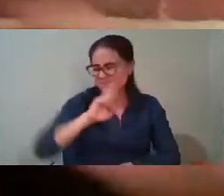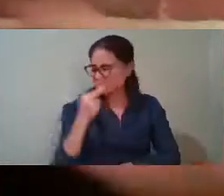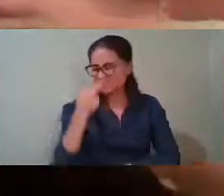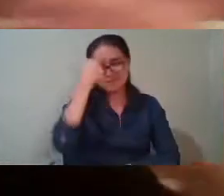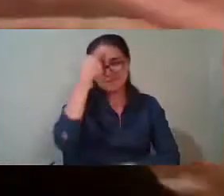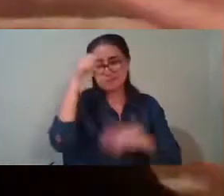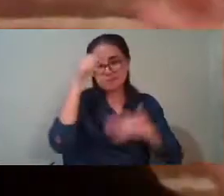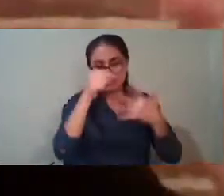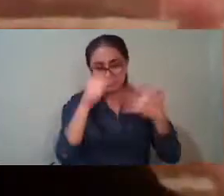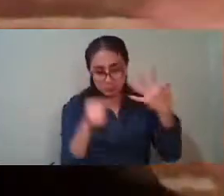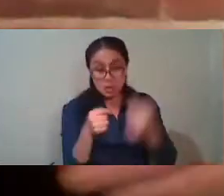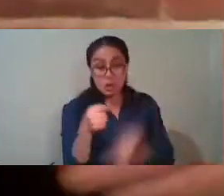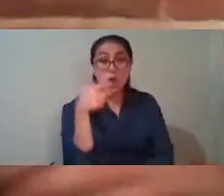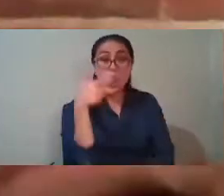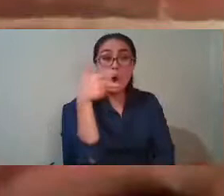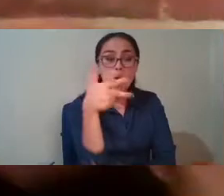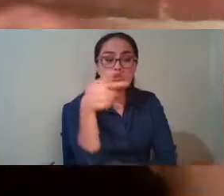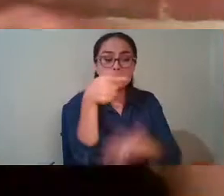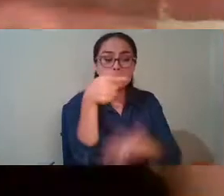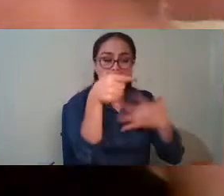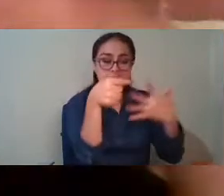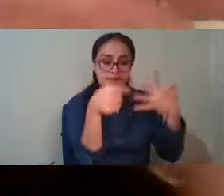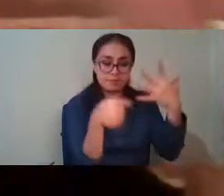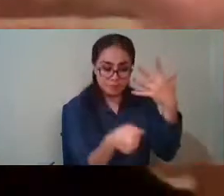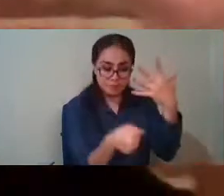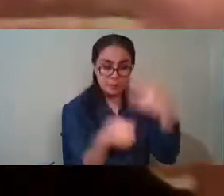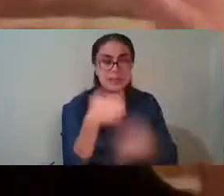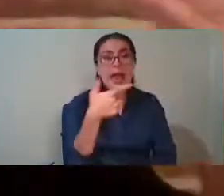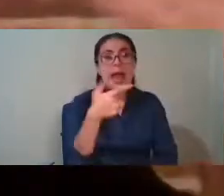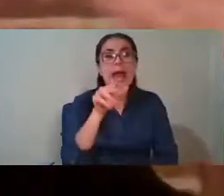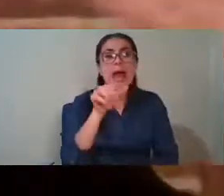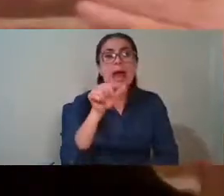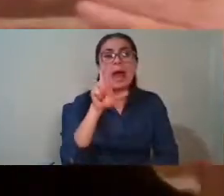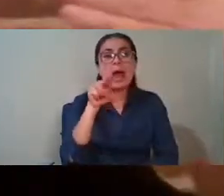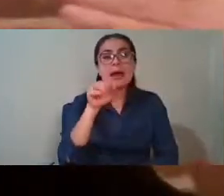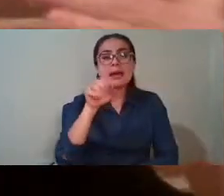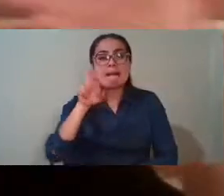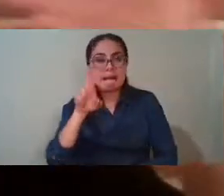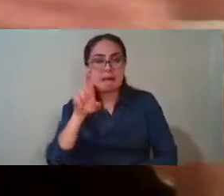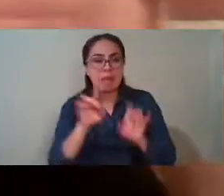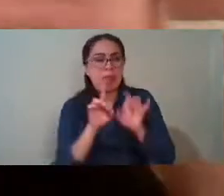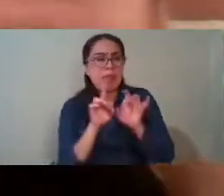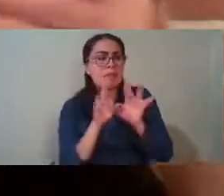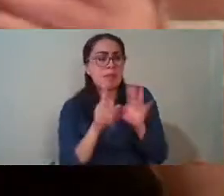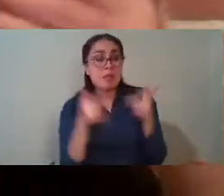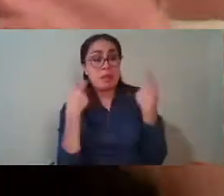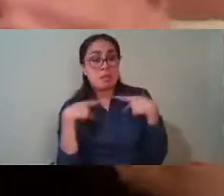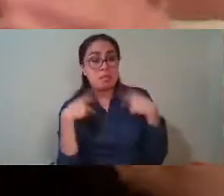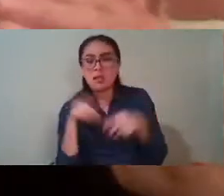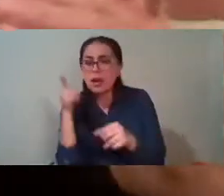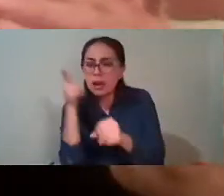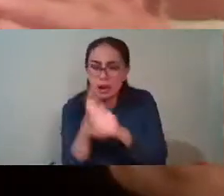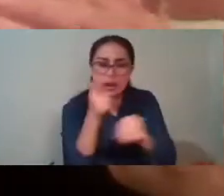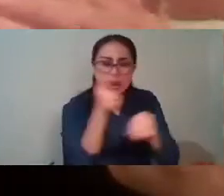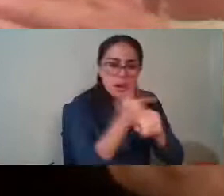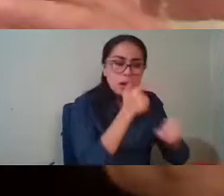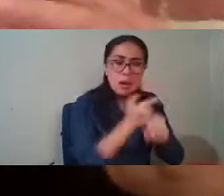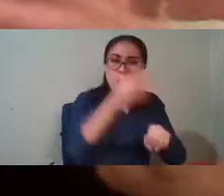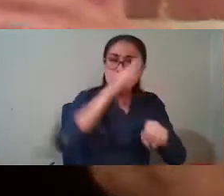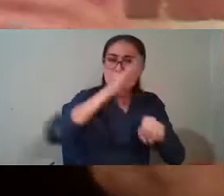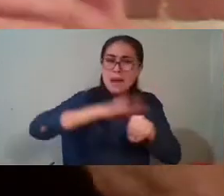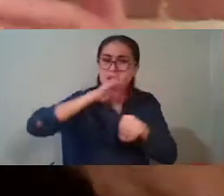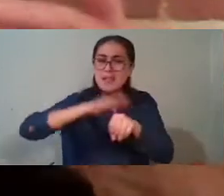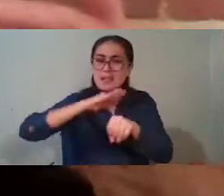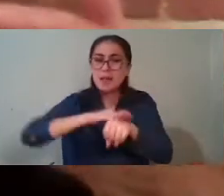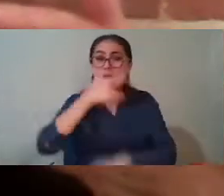Luego, las 8 categorías de Gardner se transformaron en 12 porque alguien empezó a encontrar que había subcategorías o que